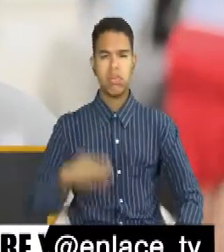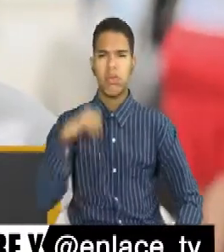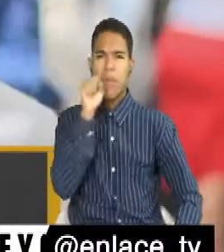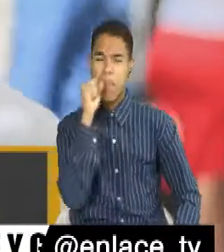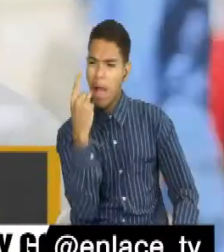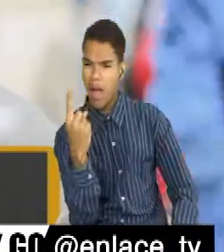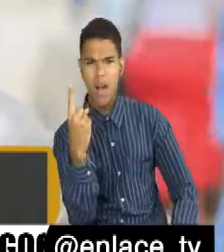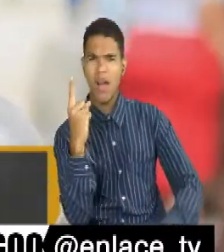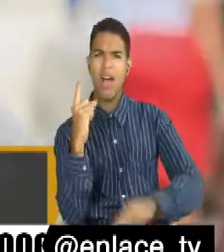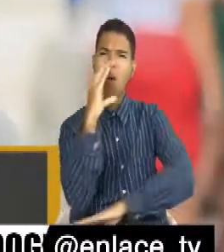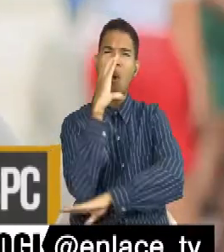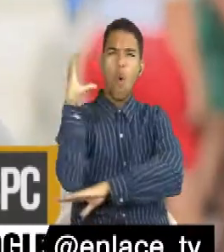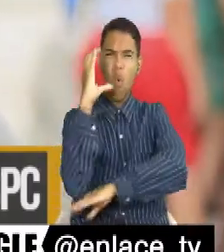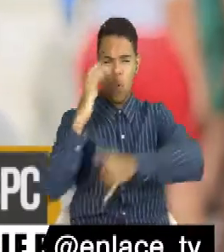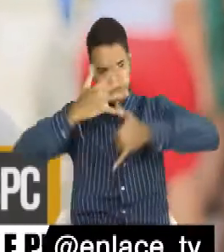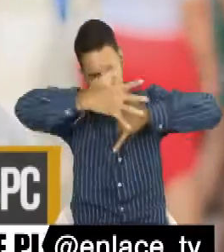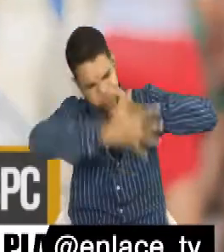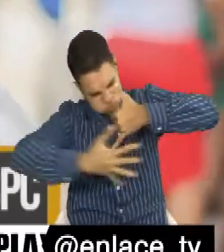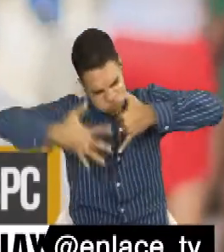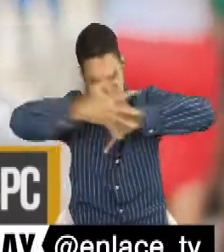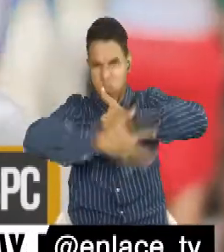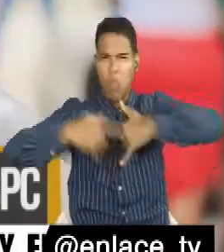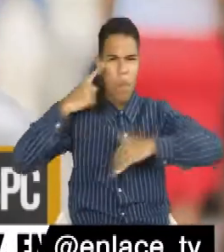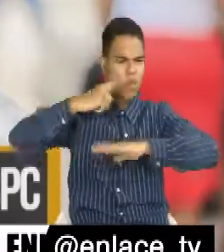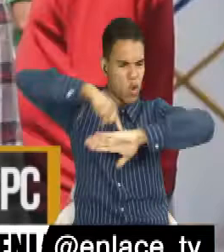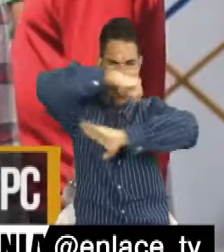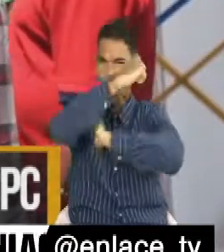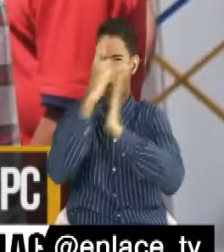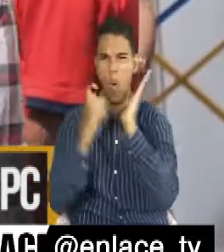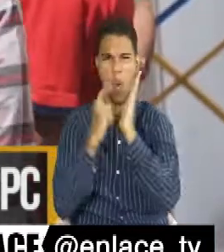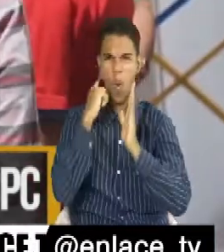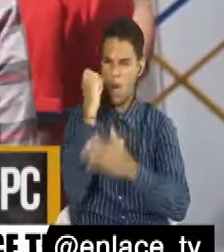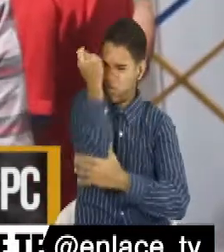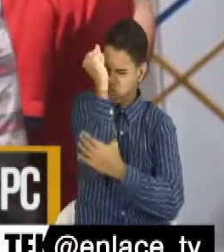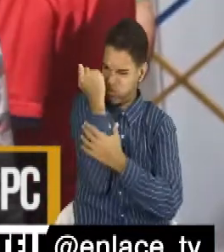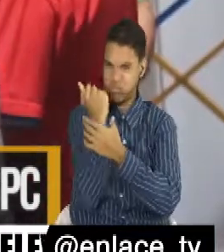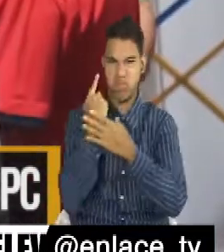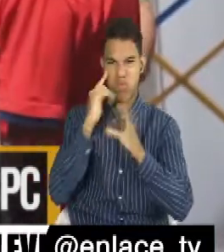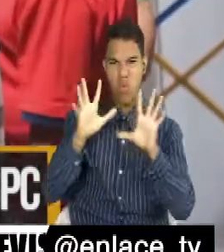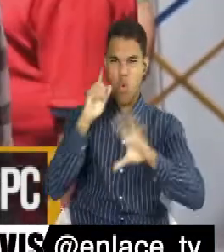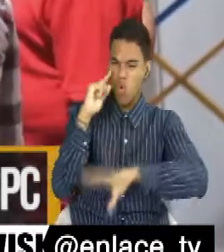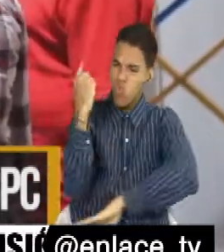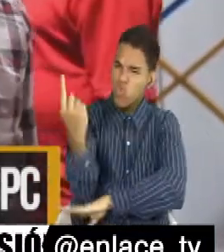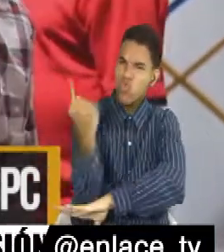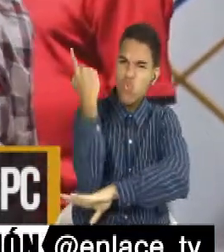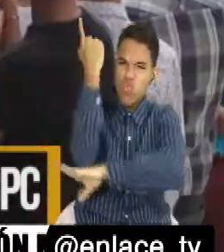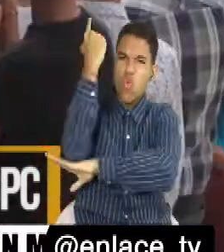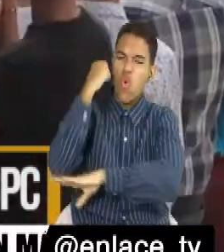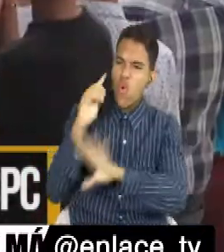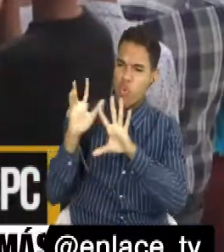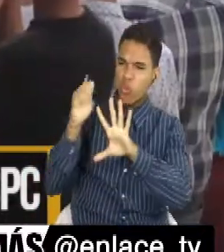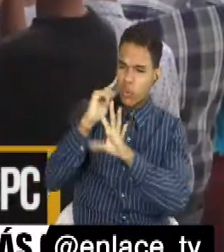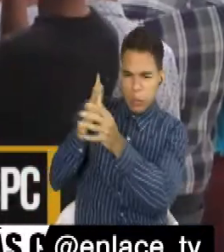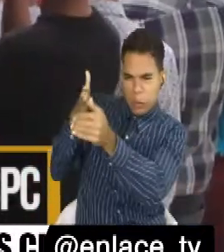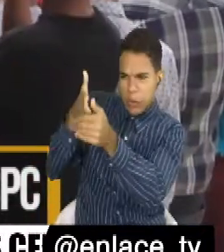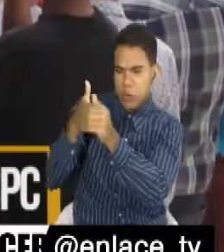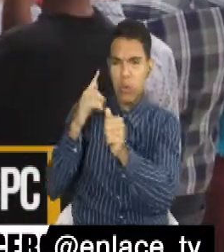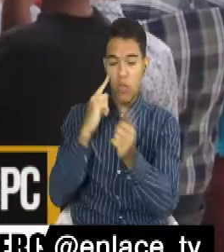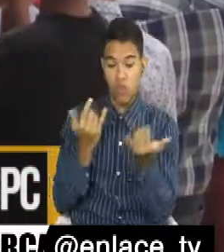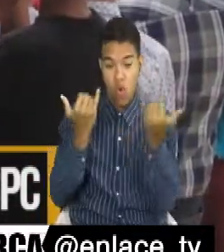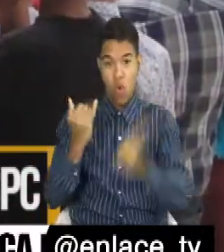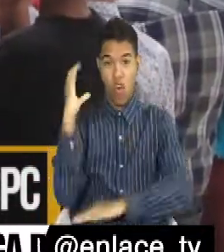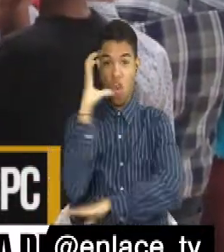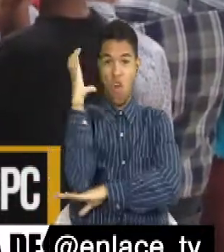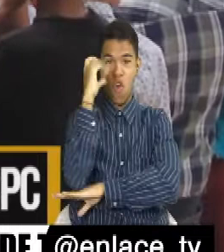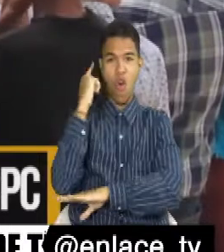del 100% de las armas de las FARC, su transición a partido político. Hoy Colombia le dice adiós a más de